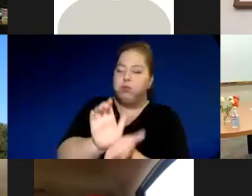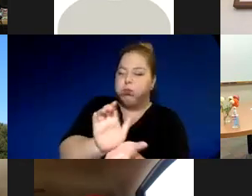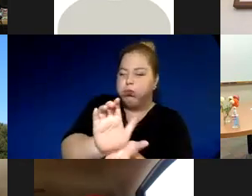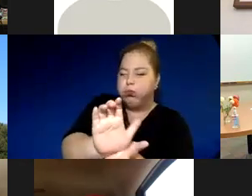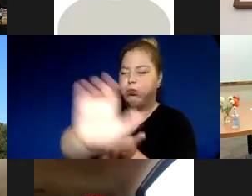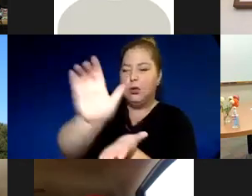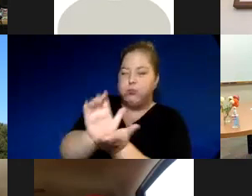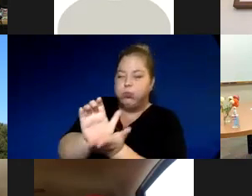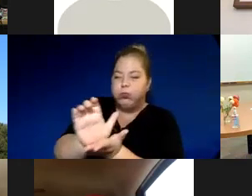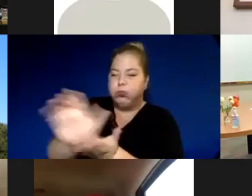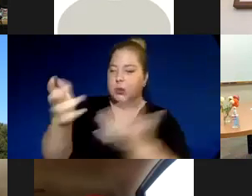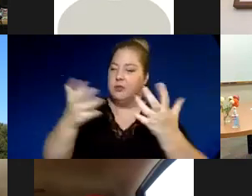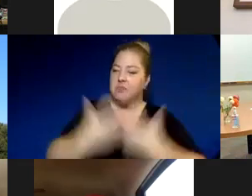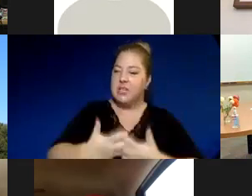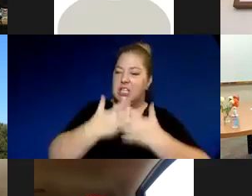acceso, pues